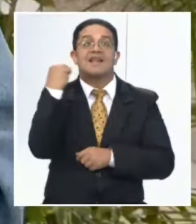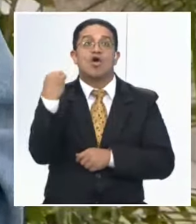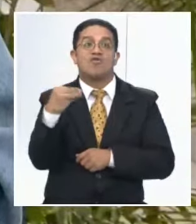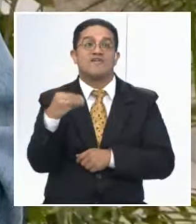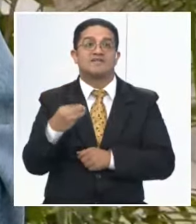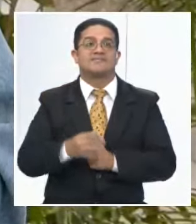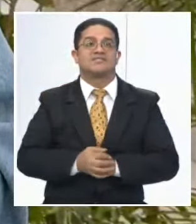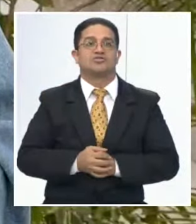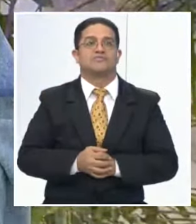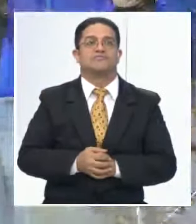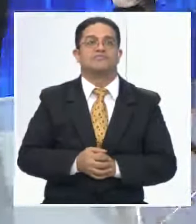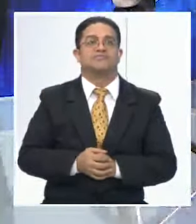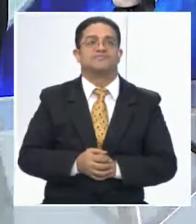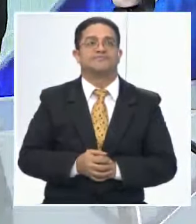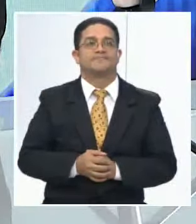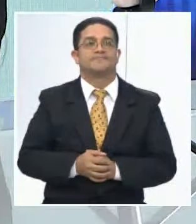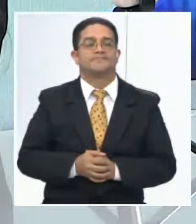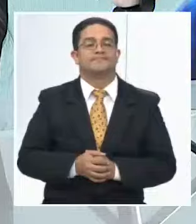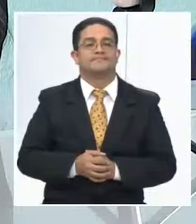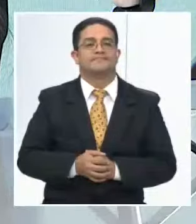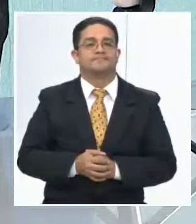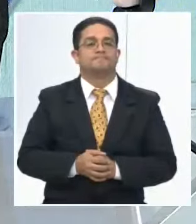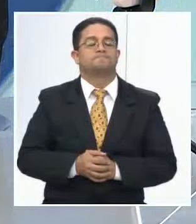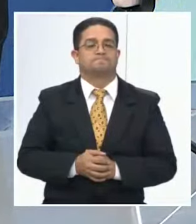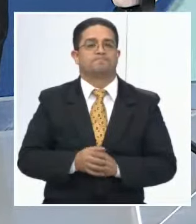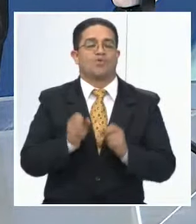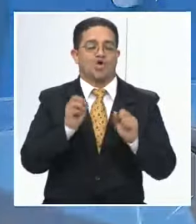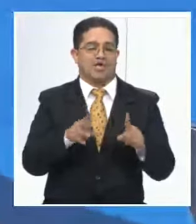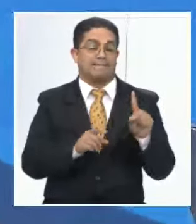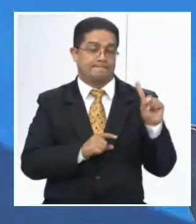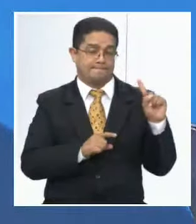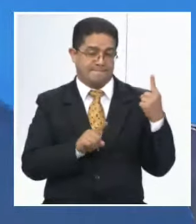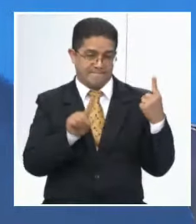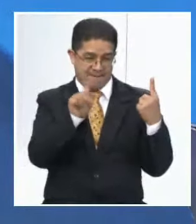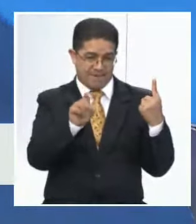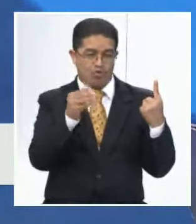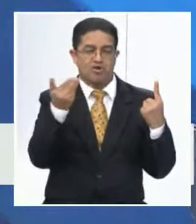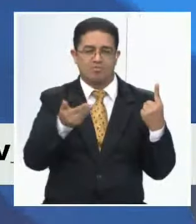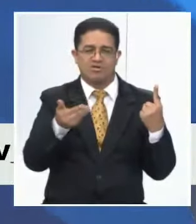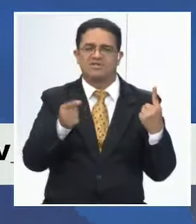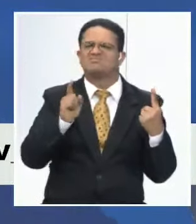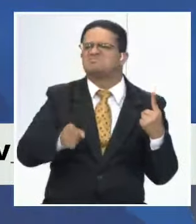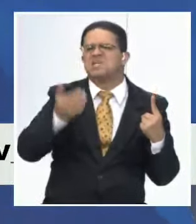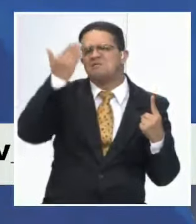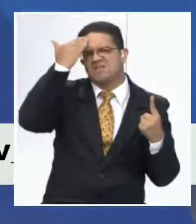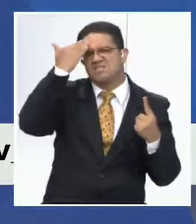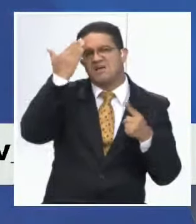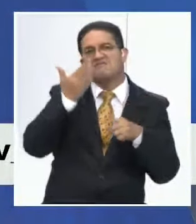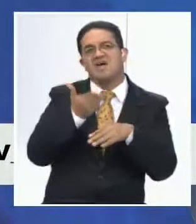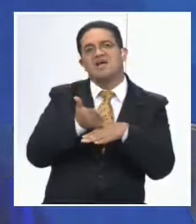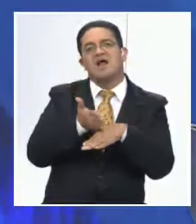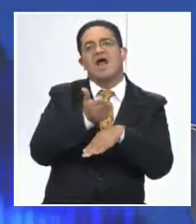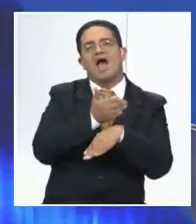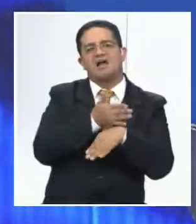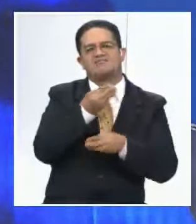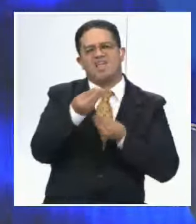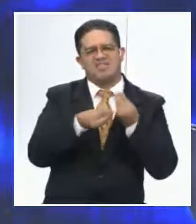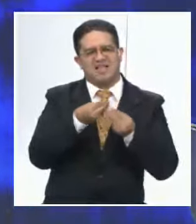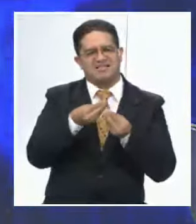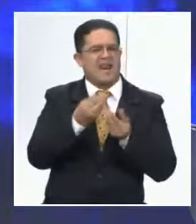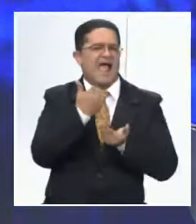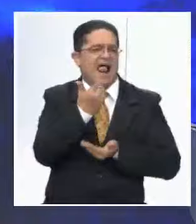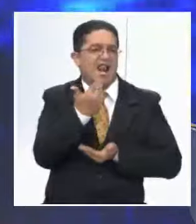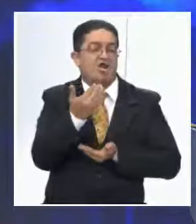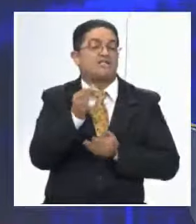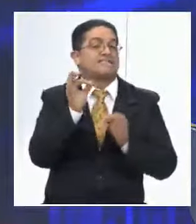no quirúrgicos. Ok, la primera pregunta es muy importante. ¿Qué debemos tomar en cuenta antes de iniciar o realizarte un tratamiento estético? Siempre